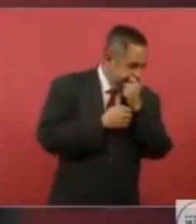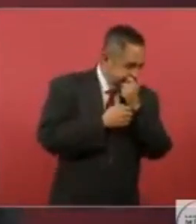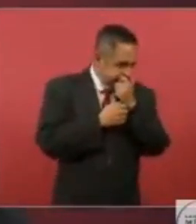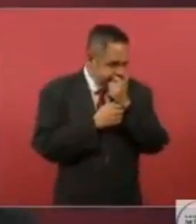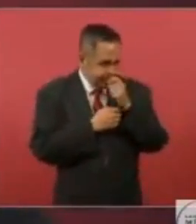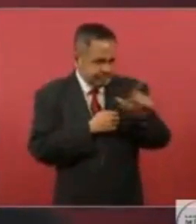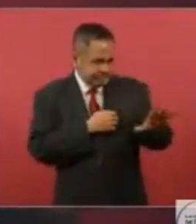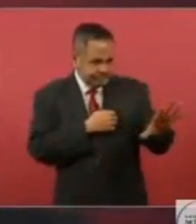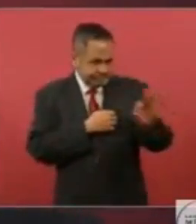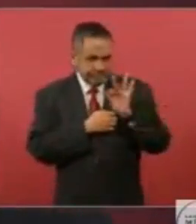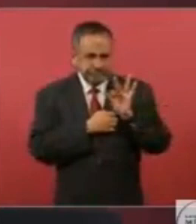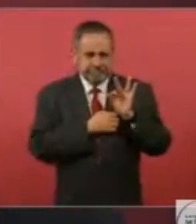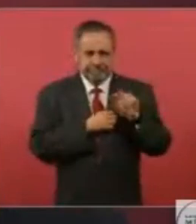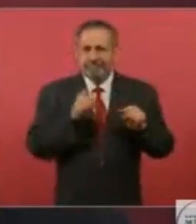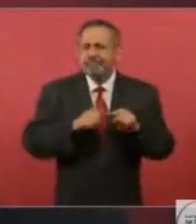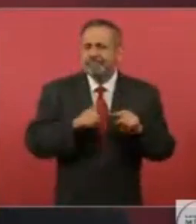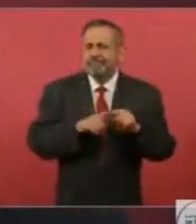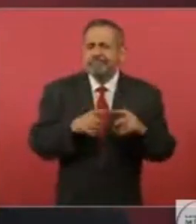Pues